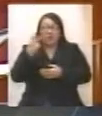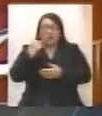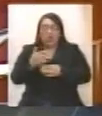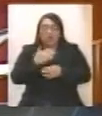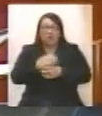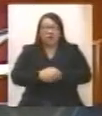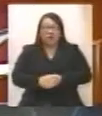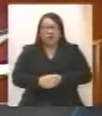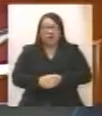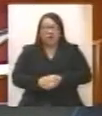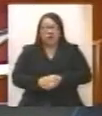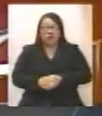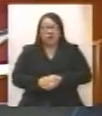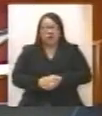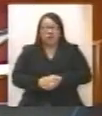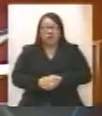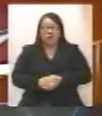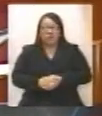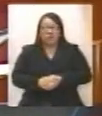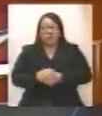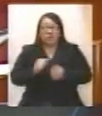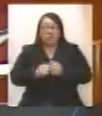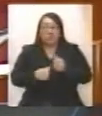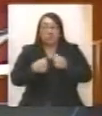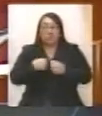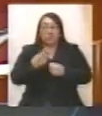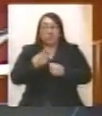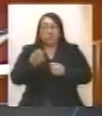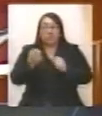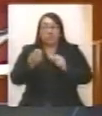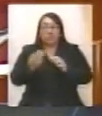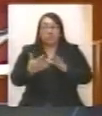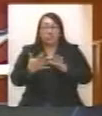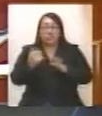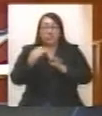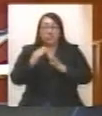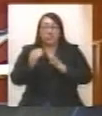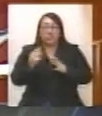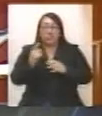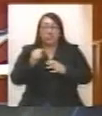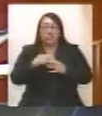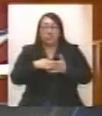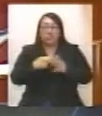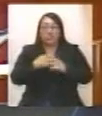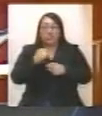ejecución, los cuales tienen un plazo de 210 días. Para esto